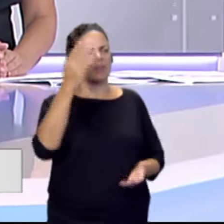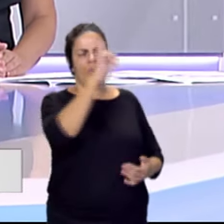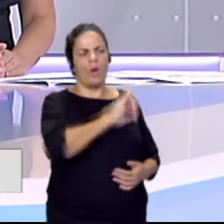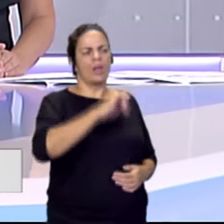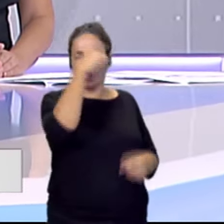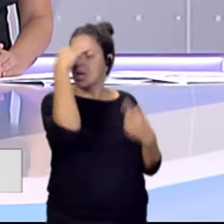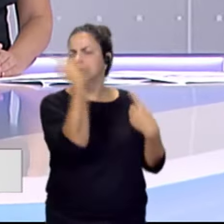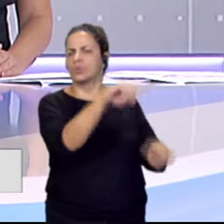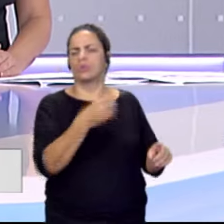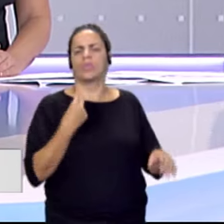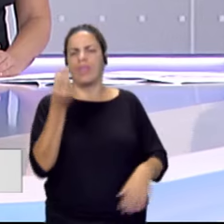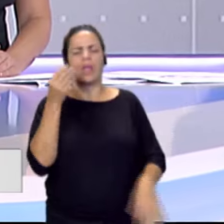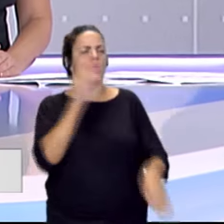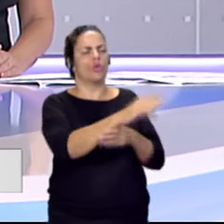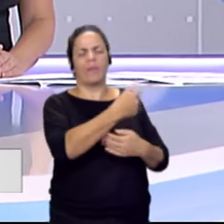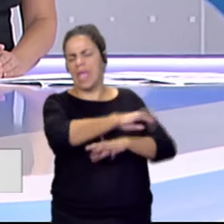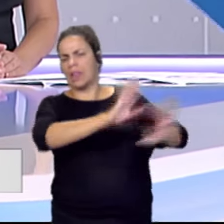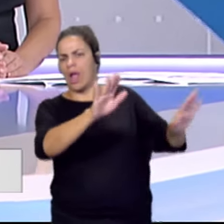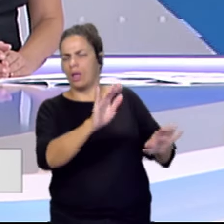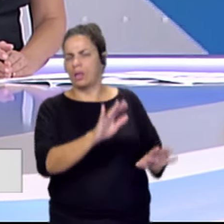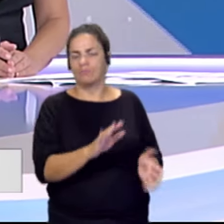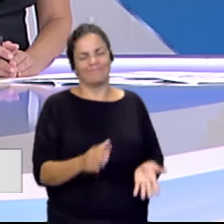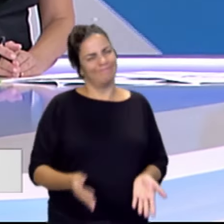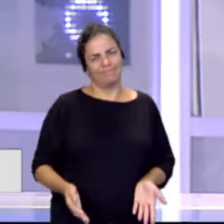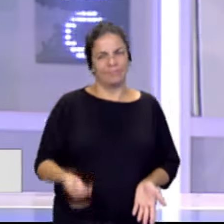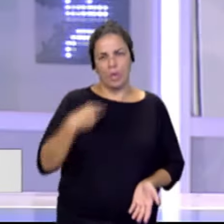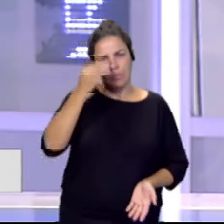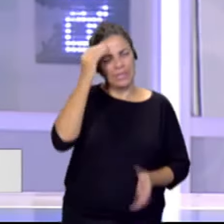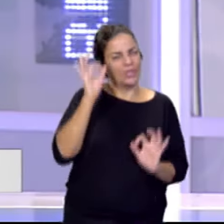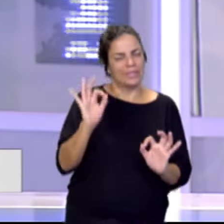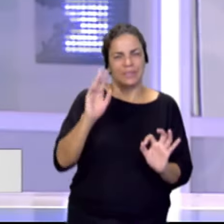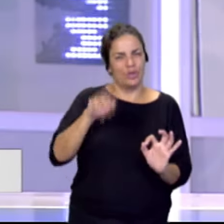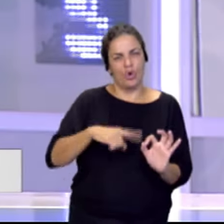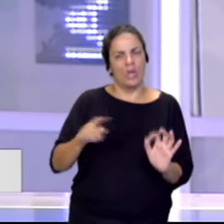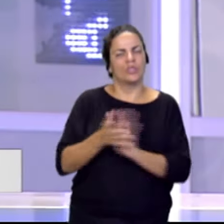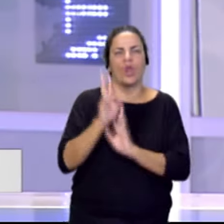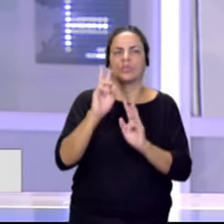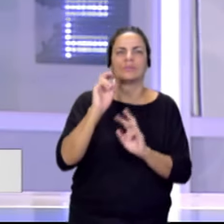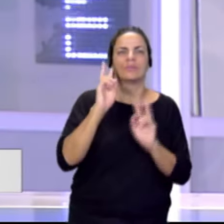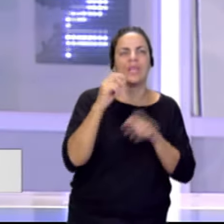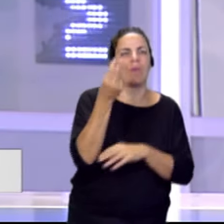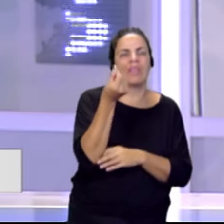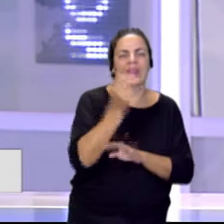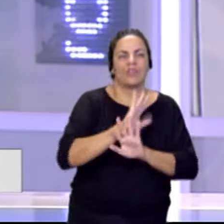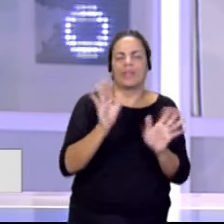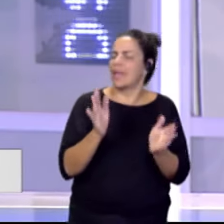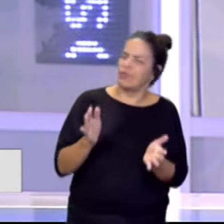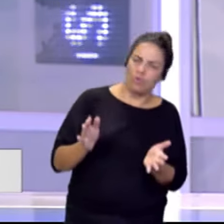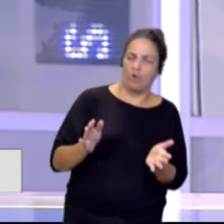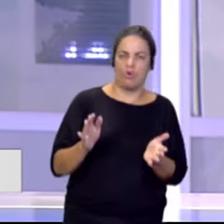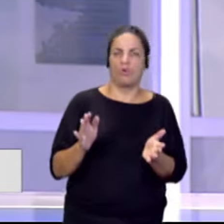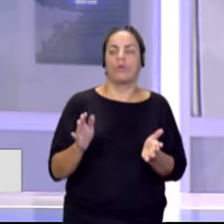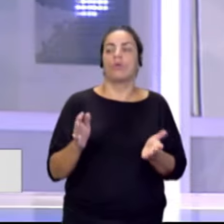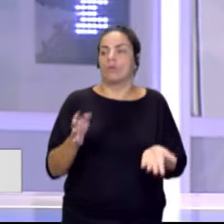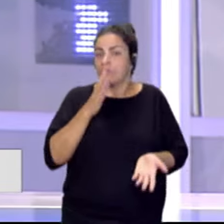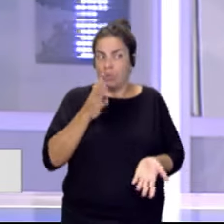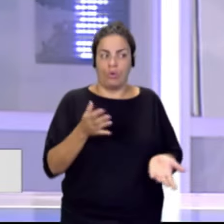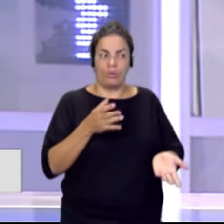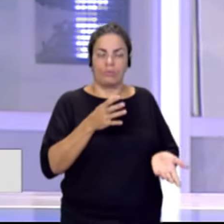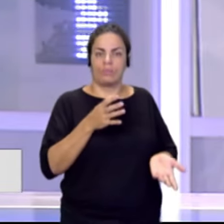se resuelve, ¿no? Porque creo que haríamos un mal favor a incluso la misma causa, que es: oiga, tenemos un